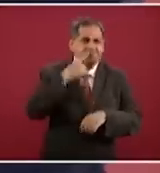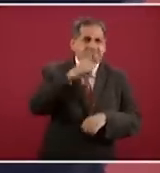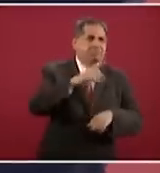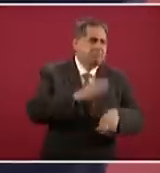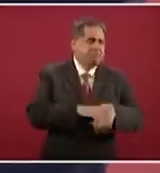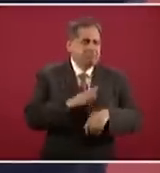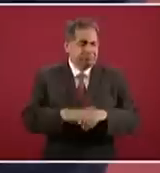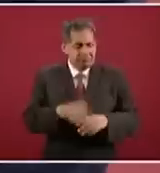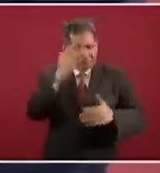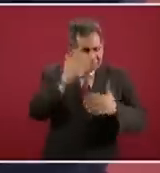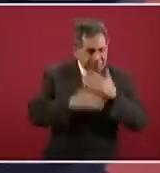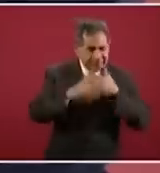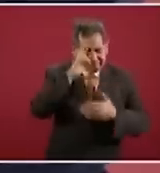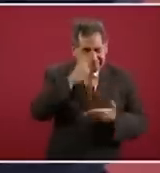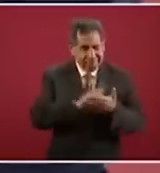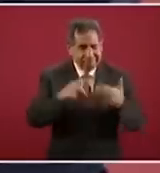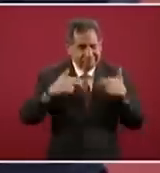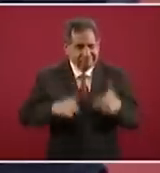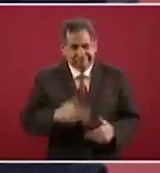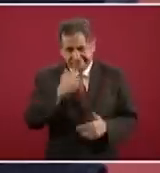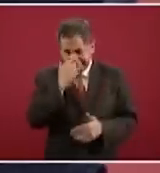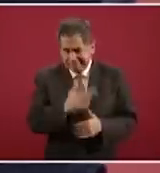las violaciones de derechos humanos